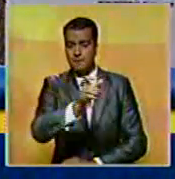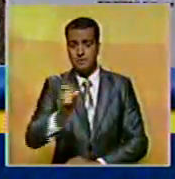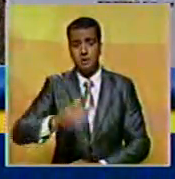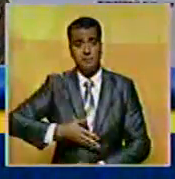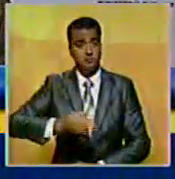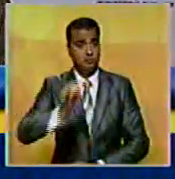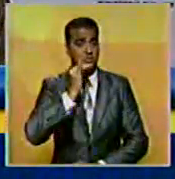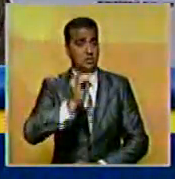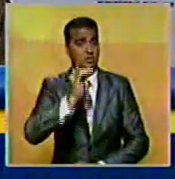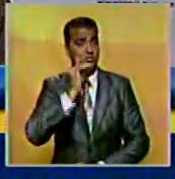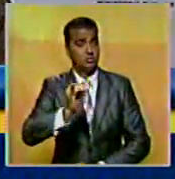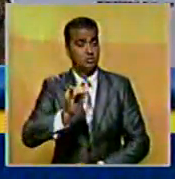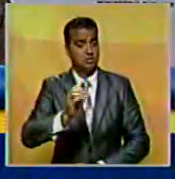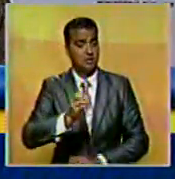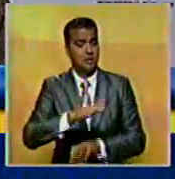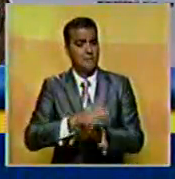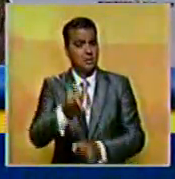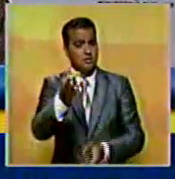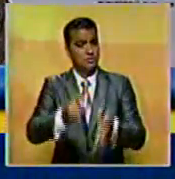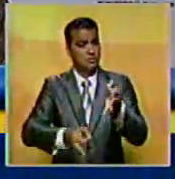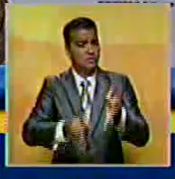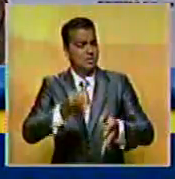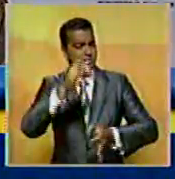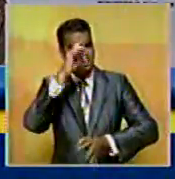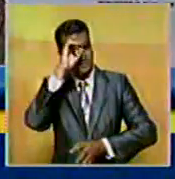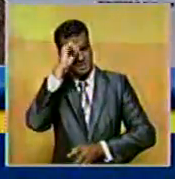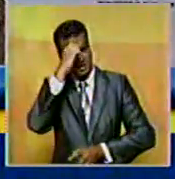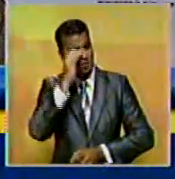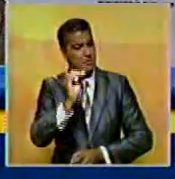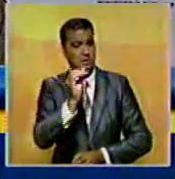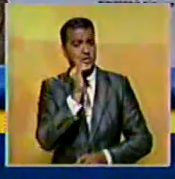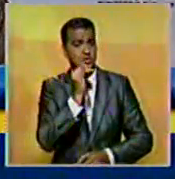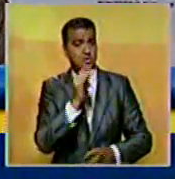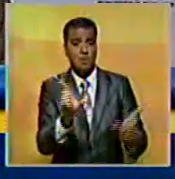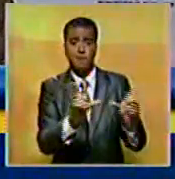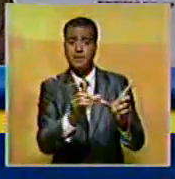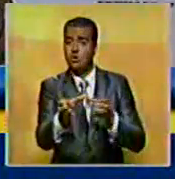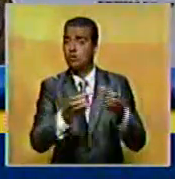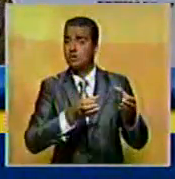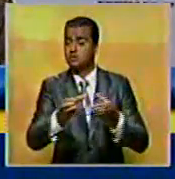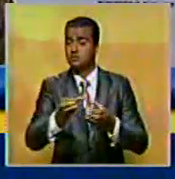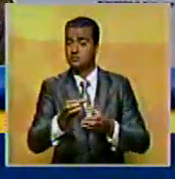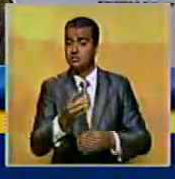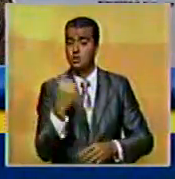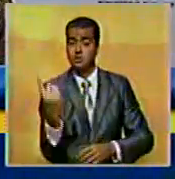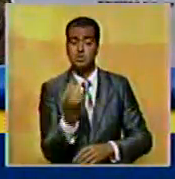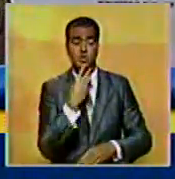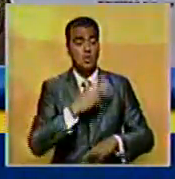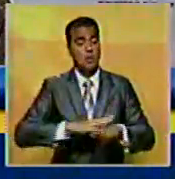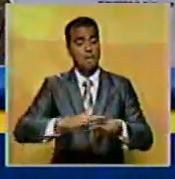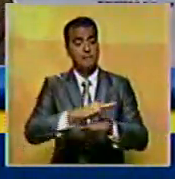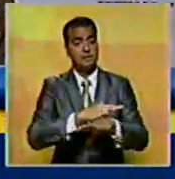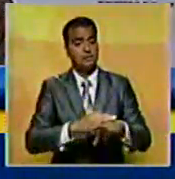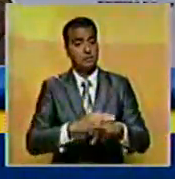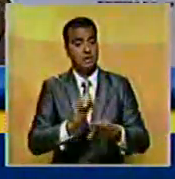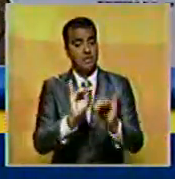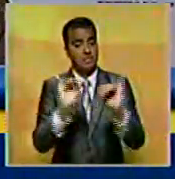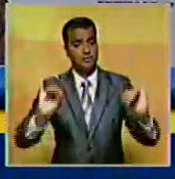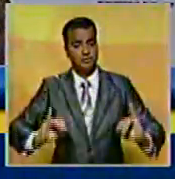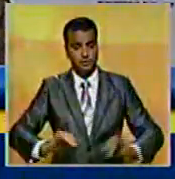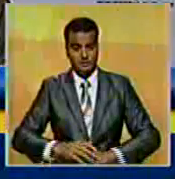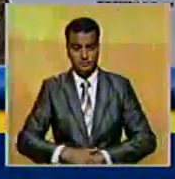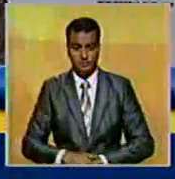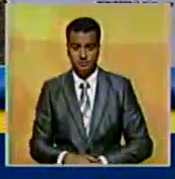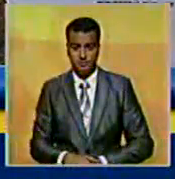sus denuncias, ya que a su juicio las denuncias no se pueden hacer a través de los medios de comunicación, sino de las instancias que están creadas para